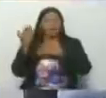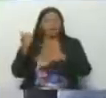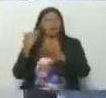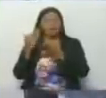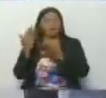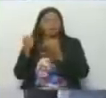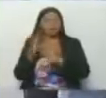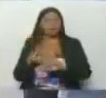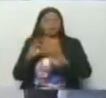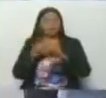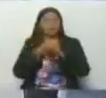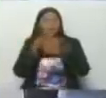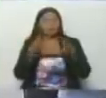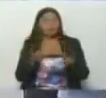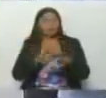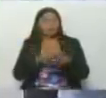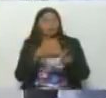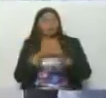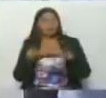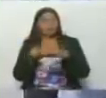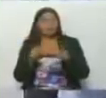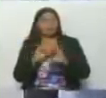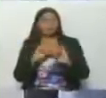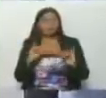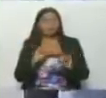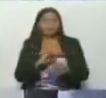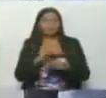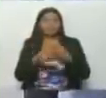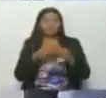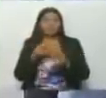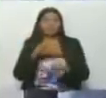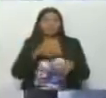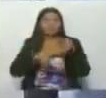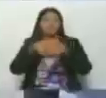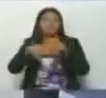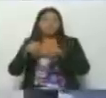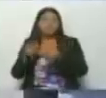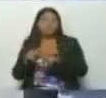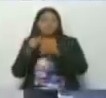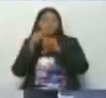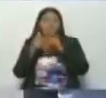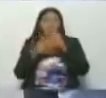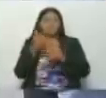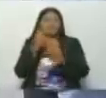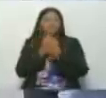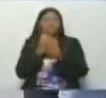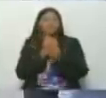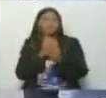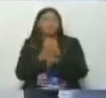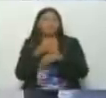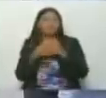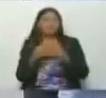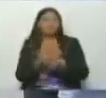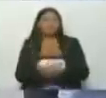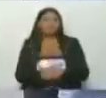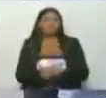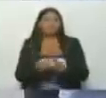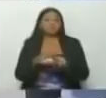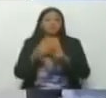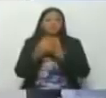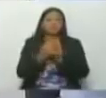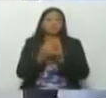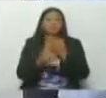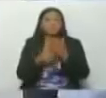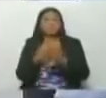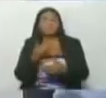porque el espacio quedó así este fue una elección mucho más competitiva se repite en condiciones de mayor exigencia